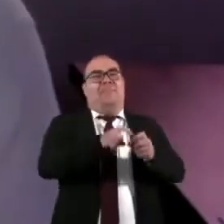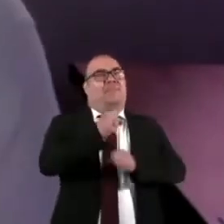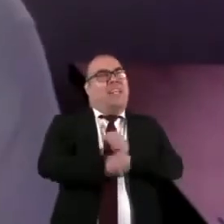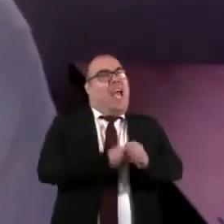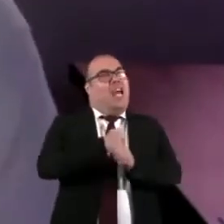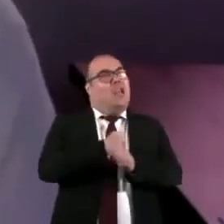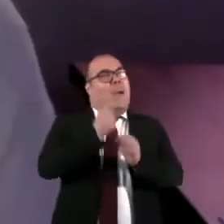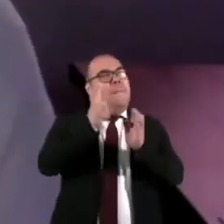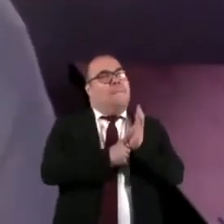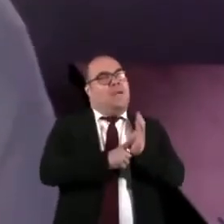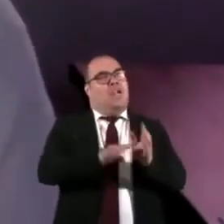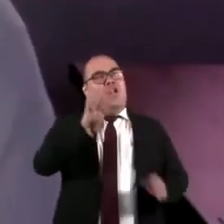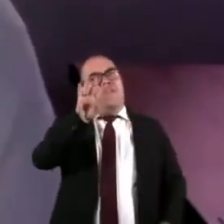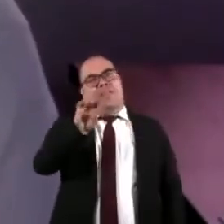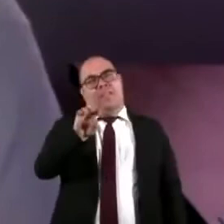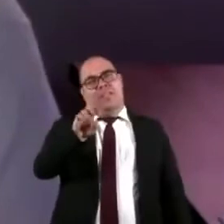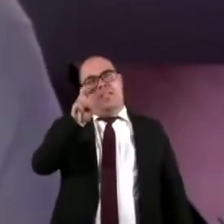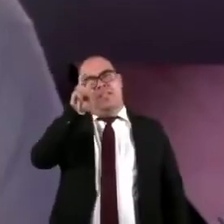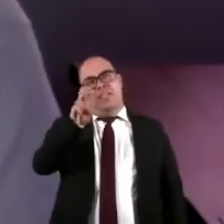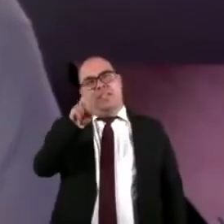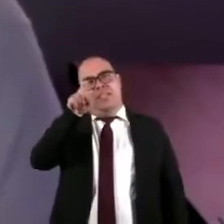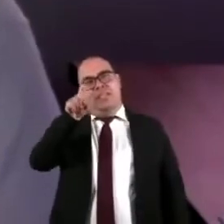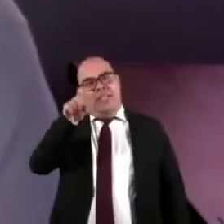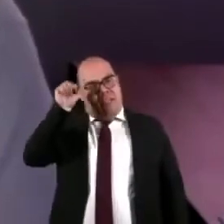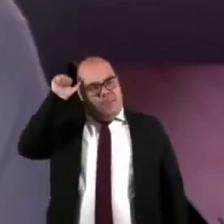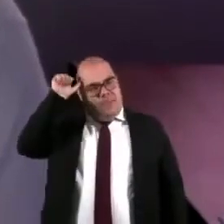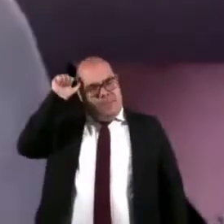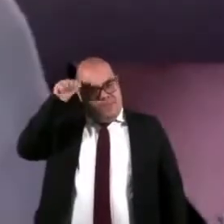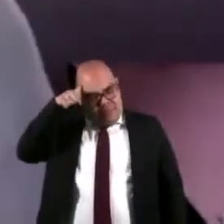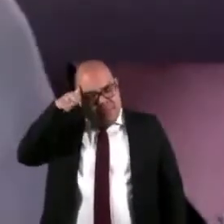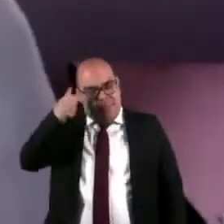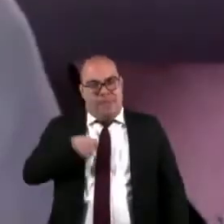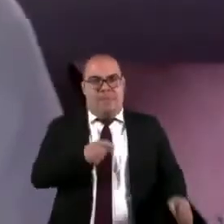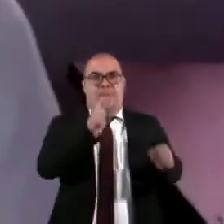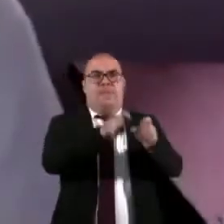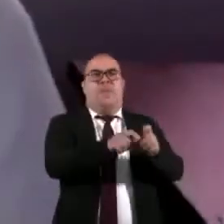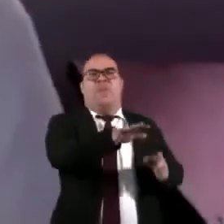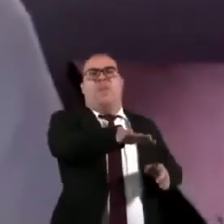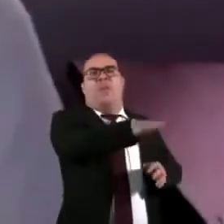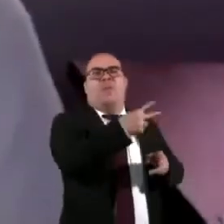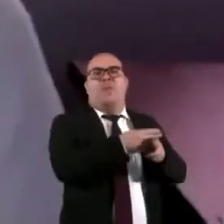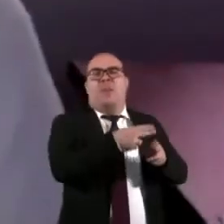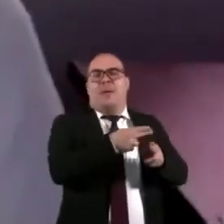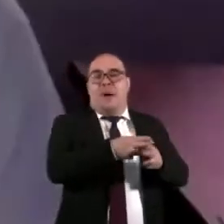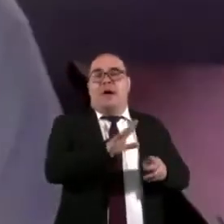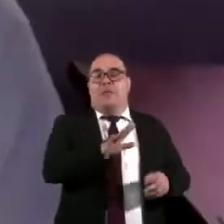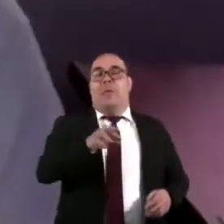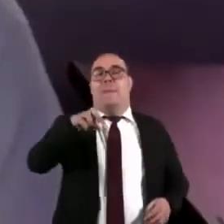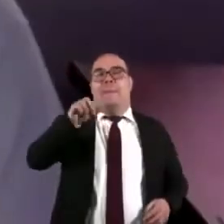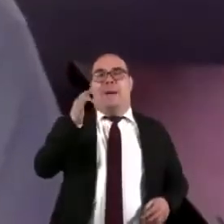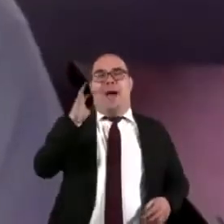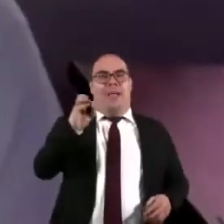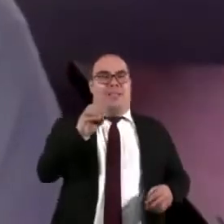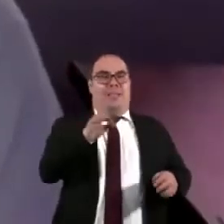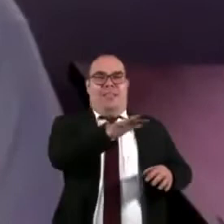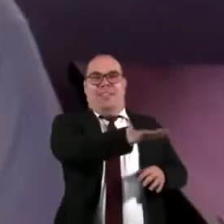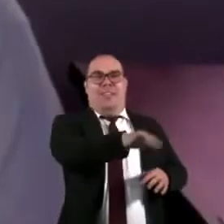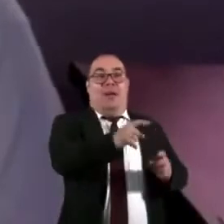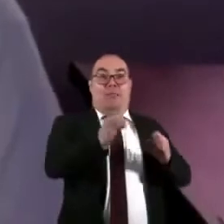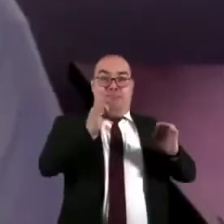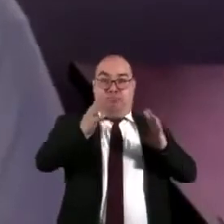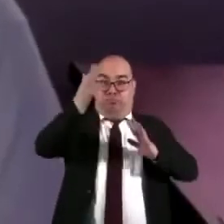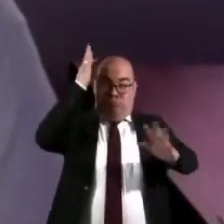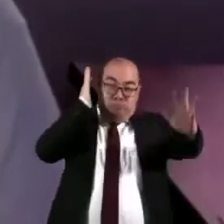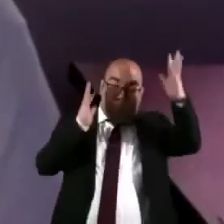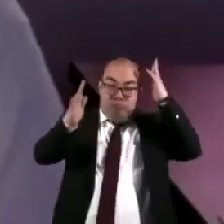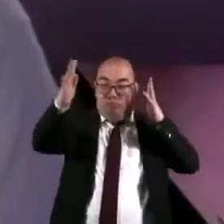año 1976, llegué a una región, la región del Pato, que era una zona selvática en esa época,